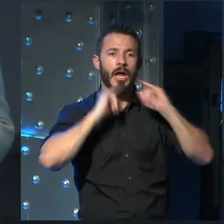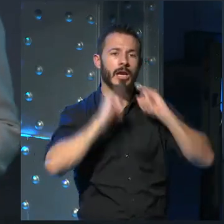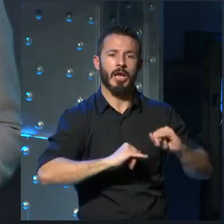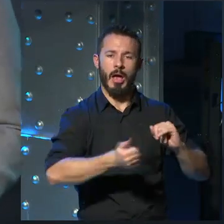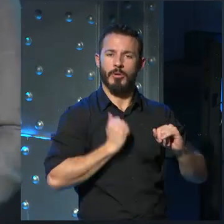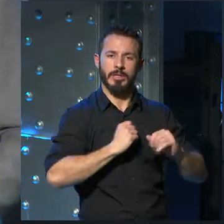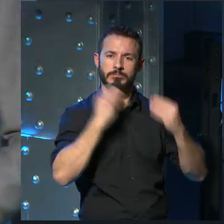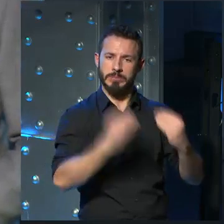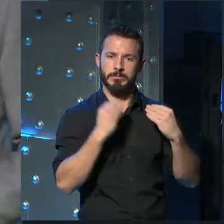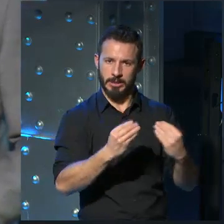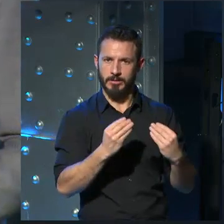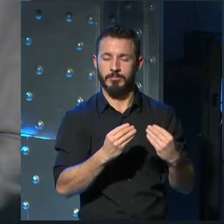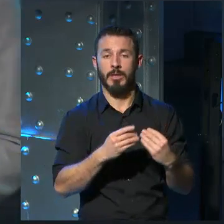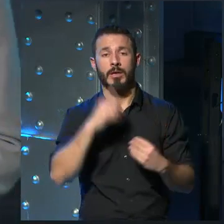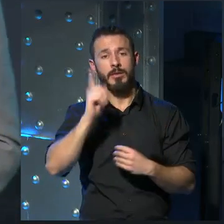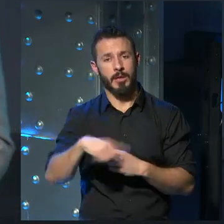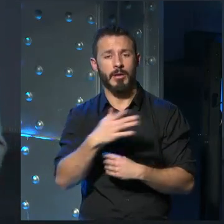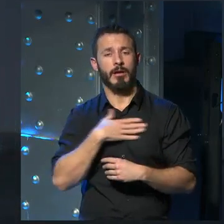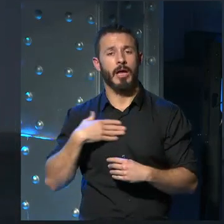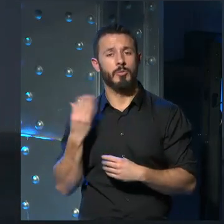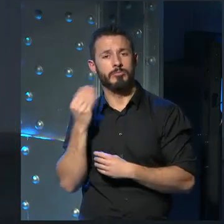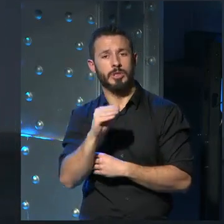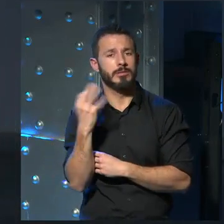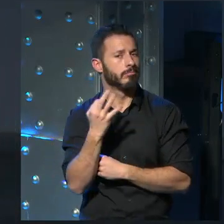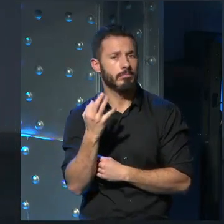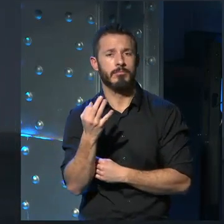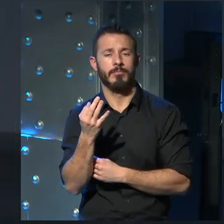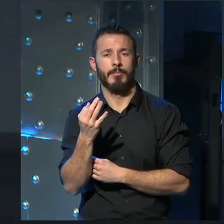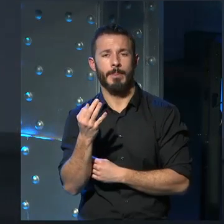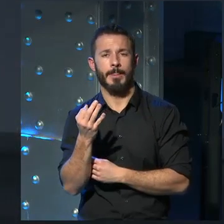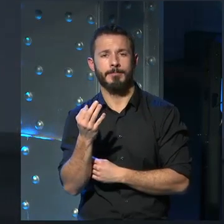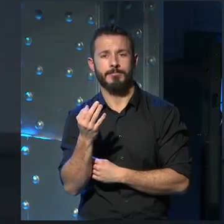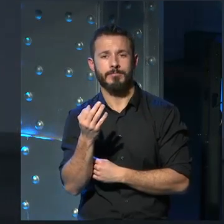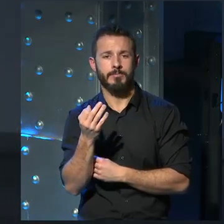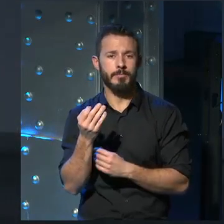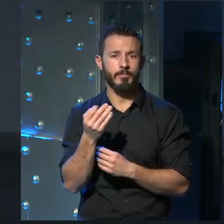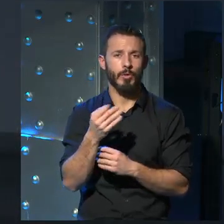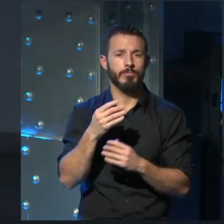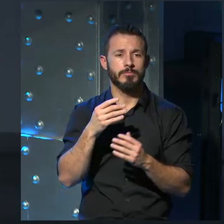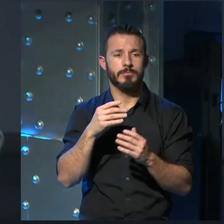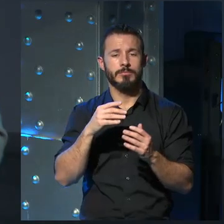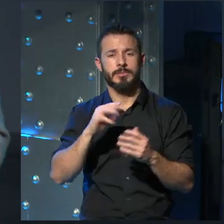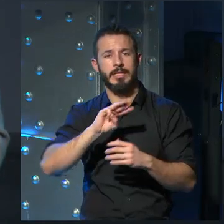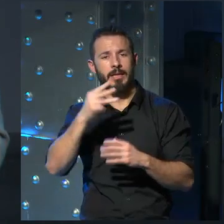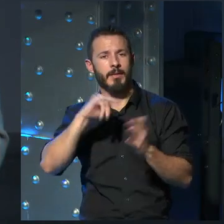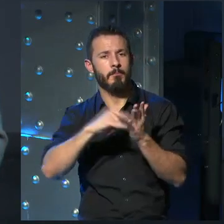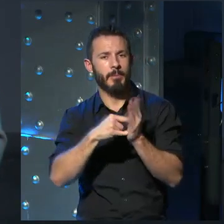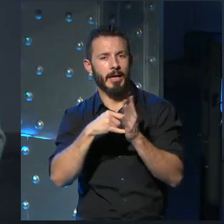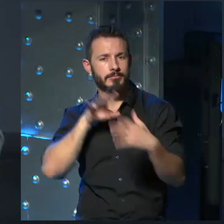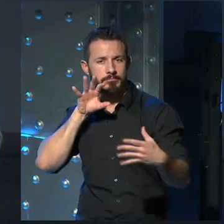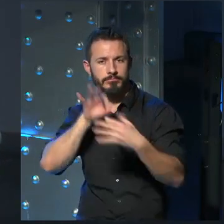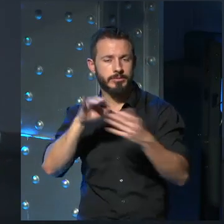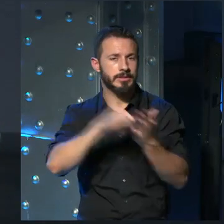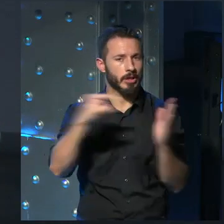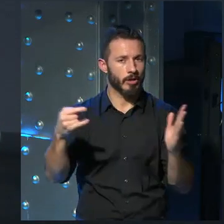nuevo sistema pues también querremos aportar un último tercer plan vinculado con la